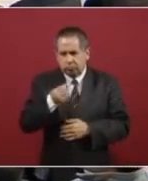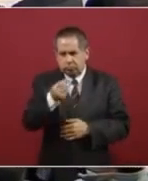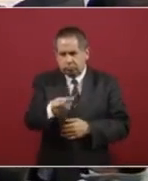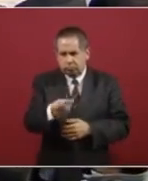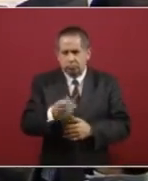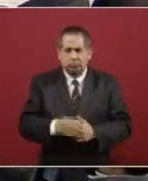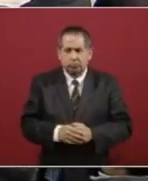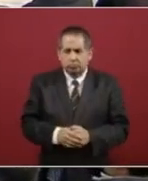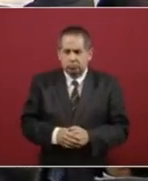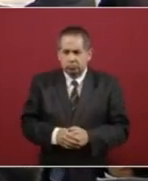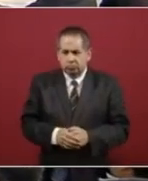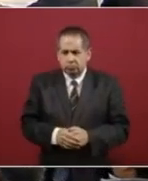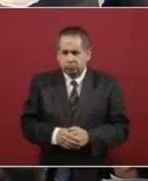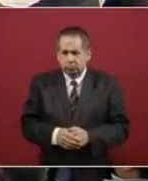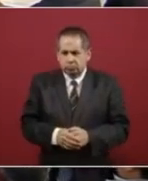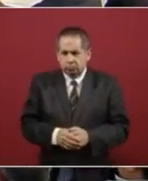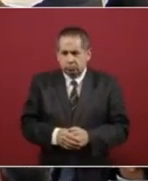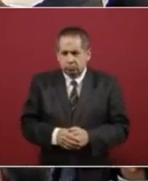presentarle la carta.